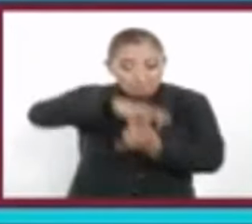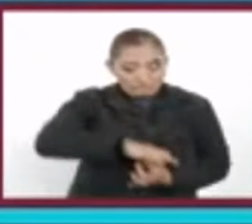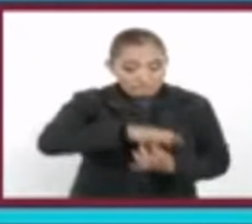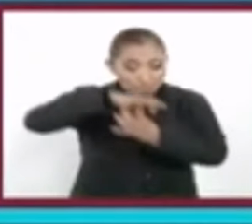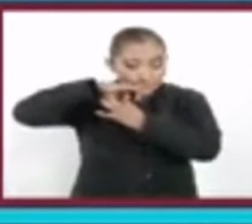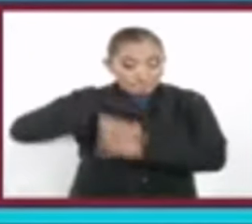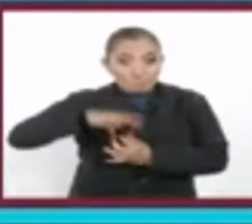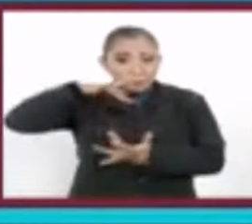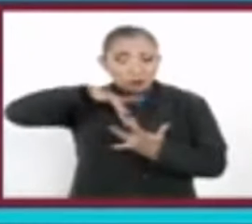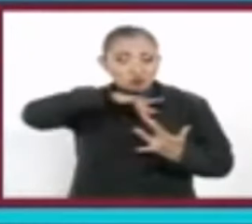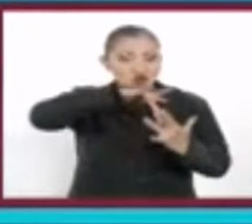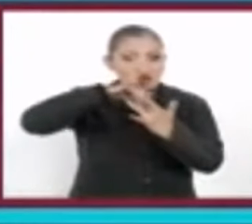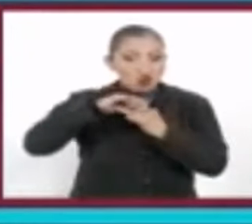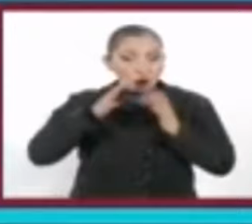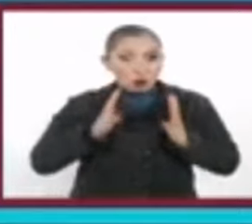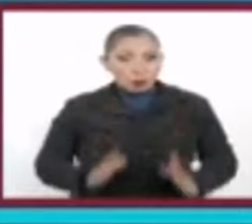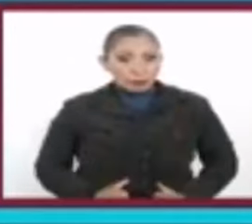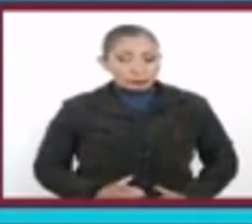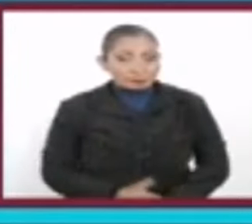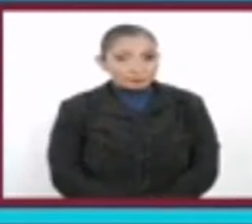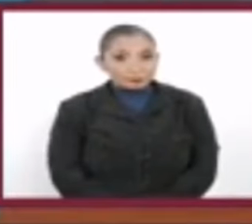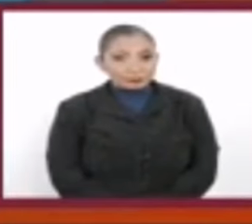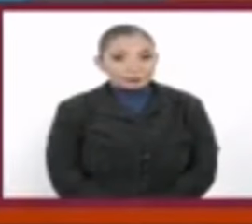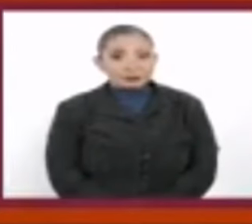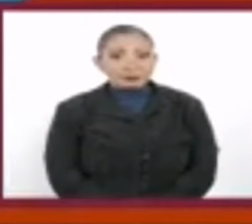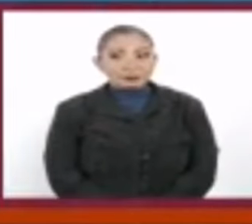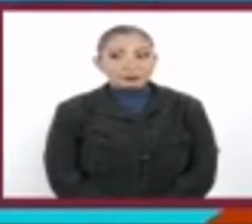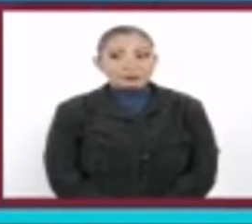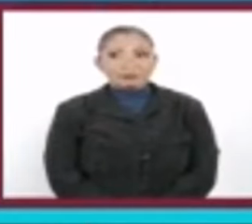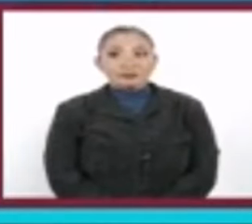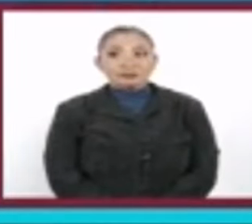las demás partes del cuerpo.